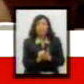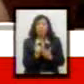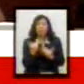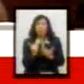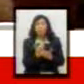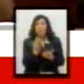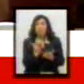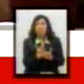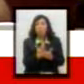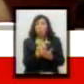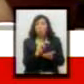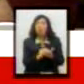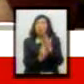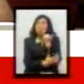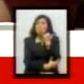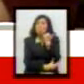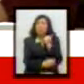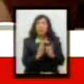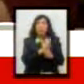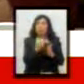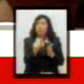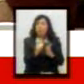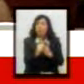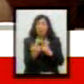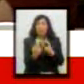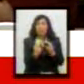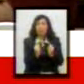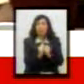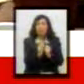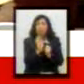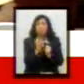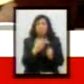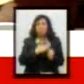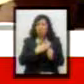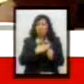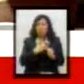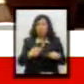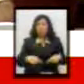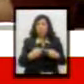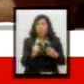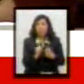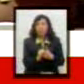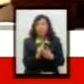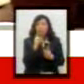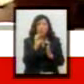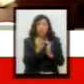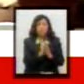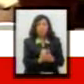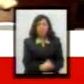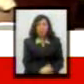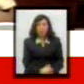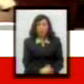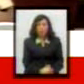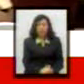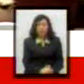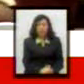asuntos de pobreza en general en relación a sus propias competencias Entonces por ejemplo lo que la señora nos